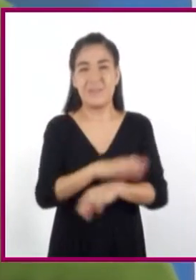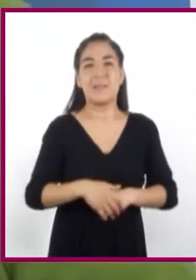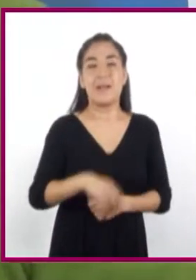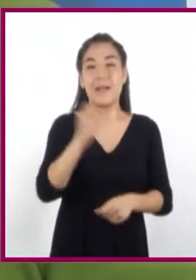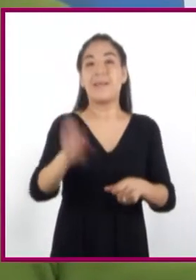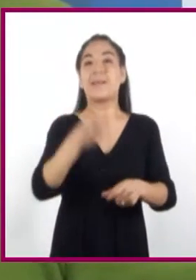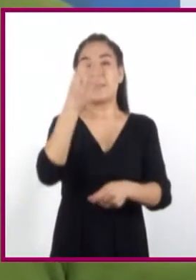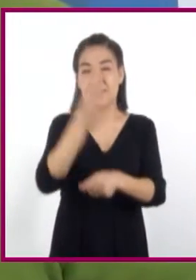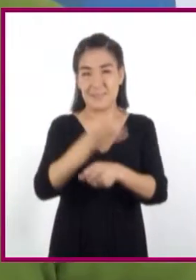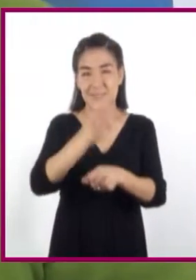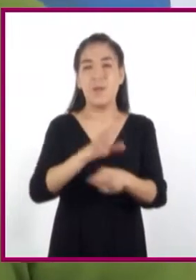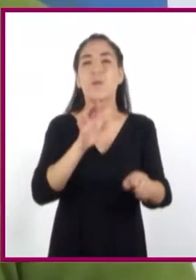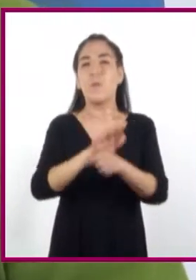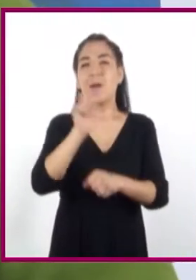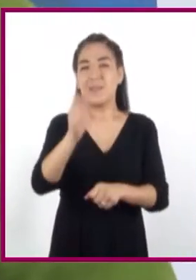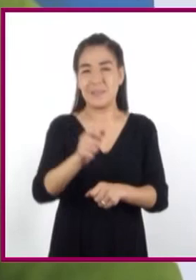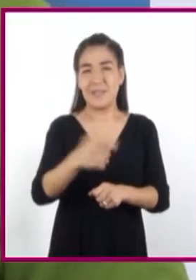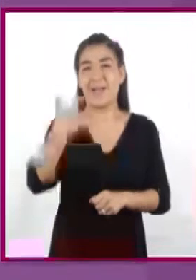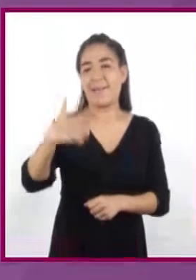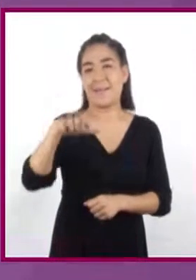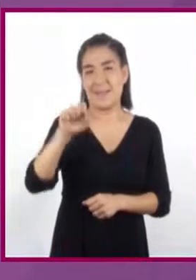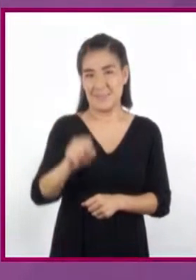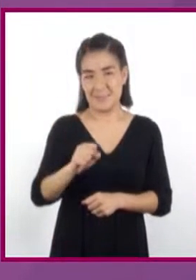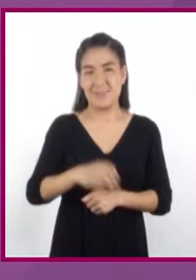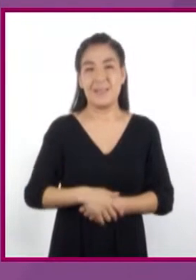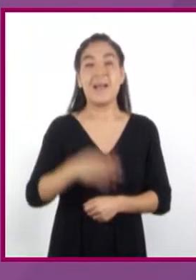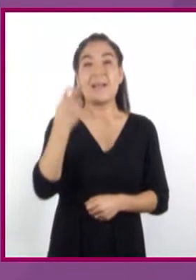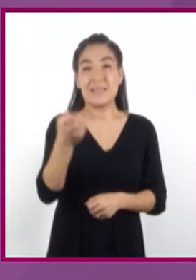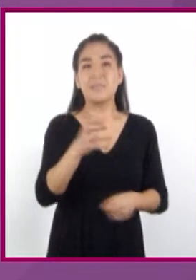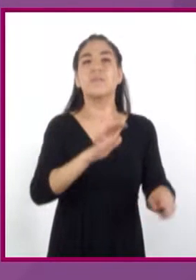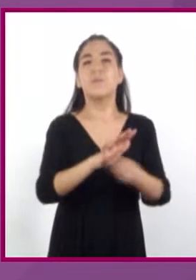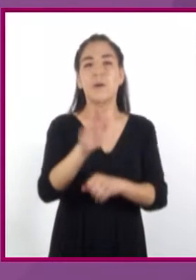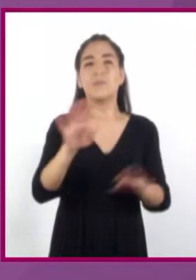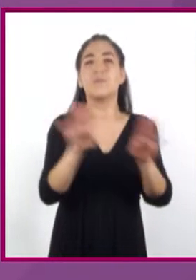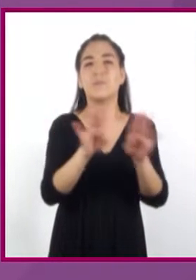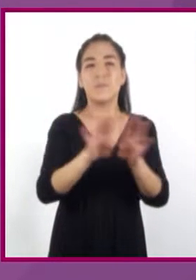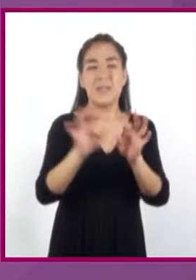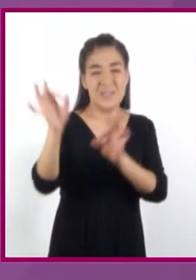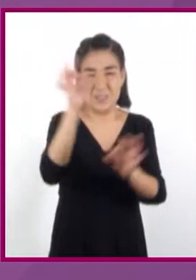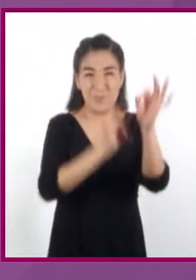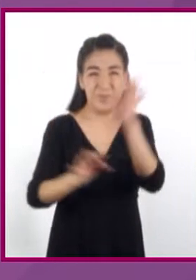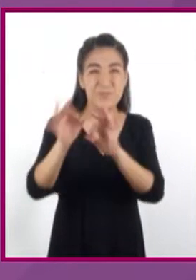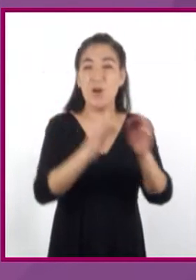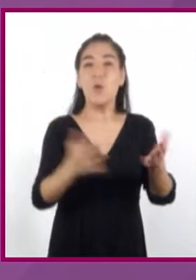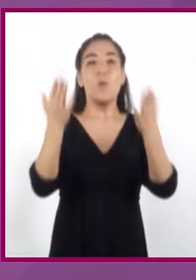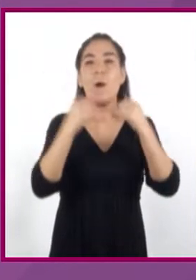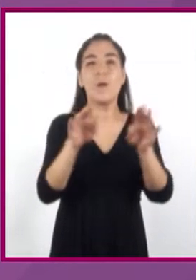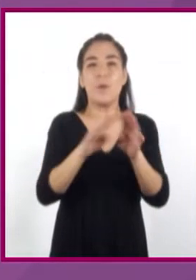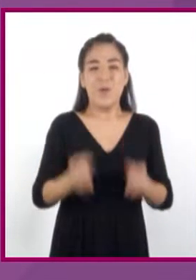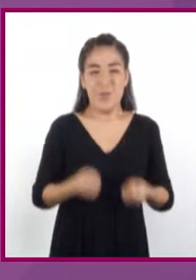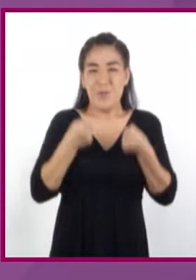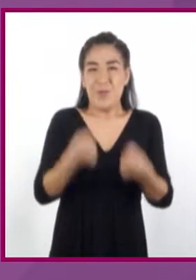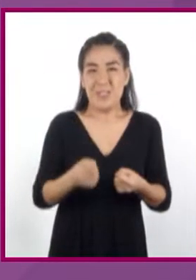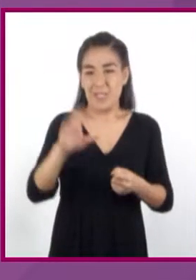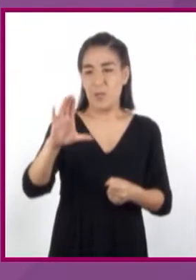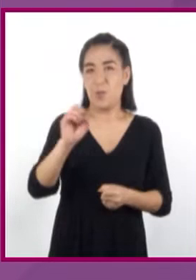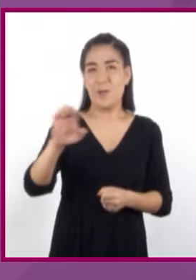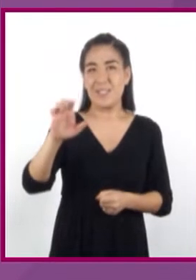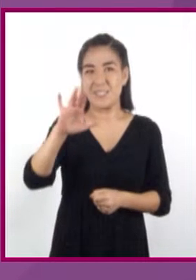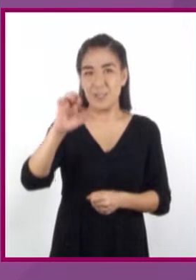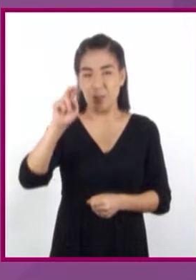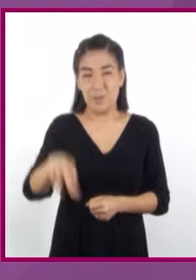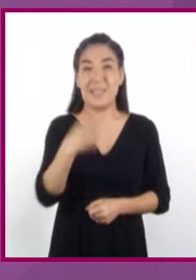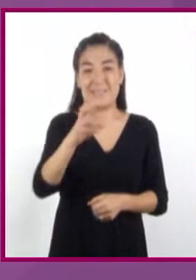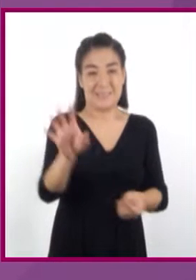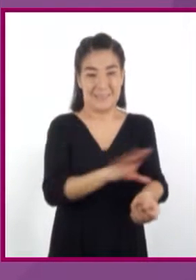de agregación de la materia es el gaseoso, en el cual las partículas no presentan fuerzas de cohesión y su energía cinética